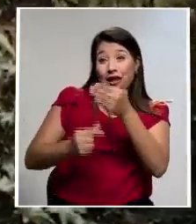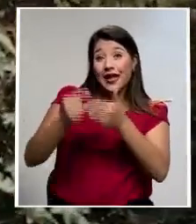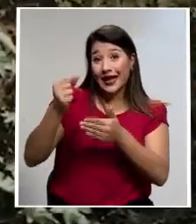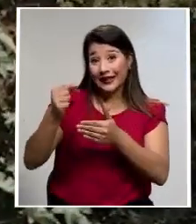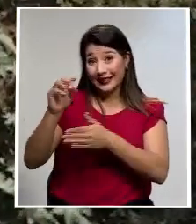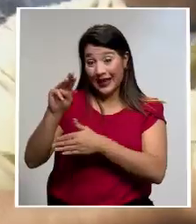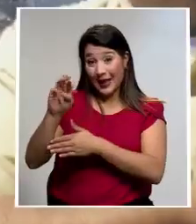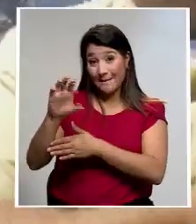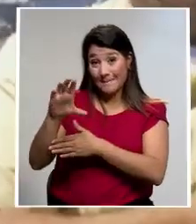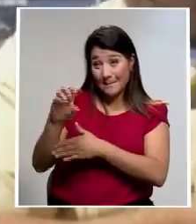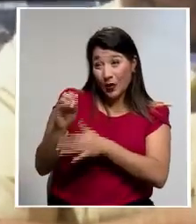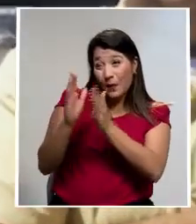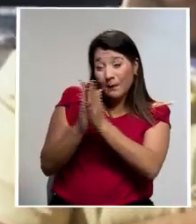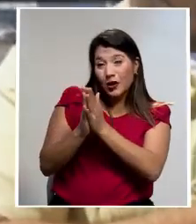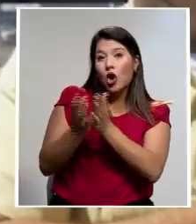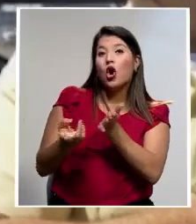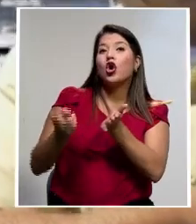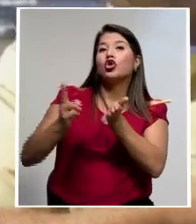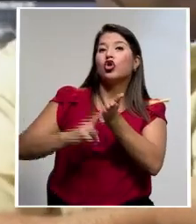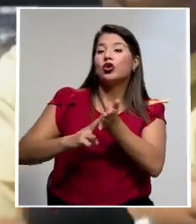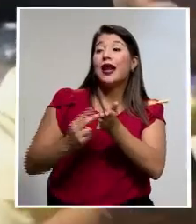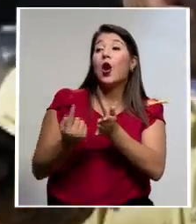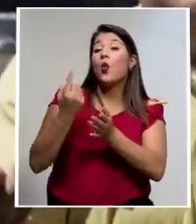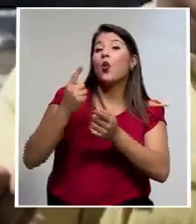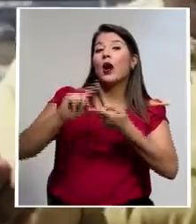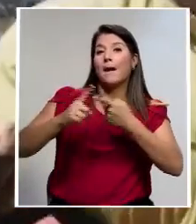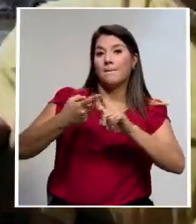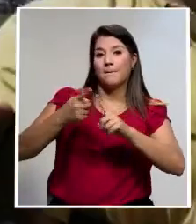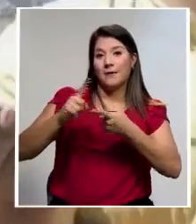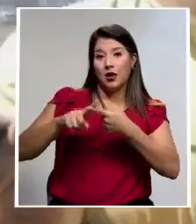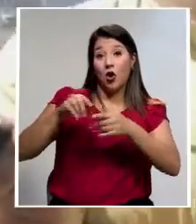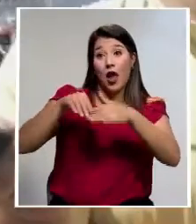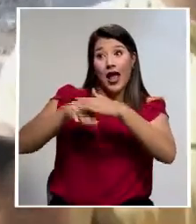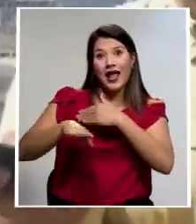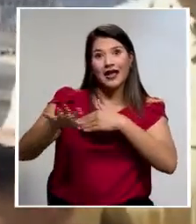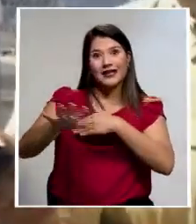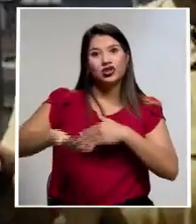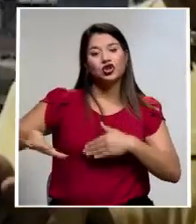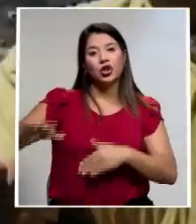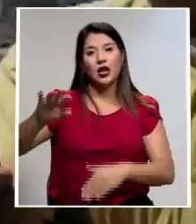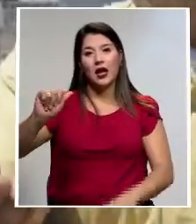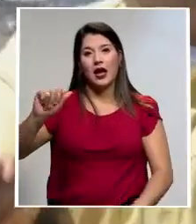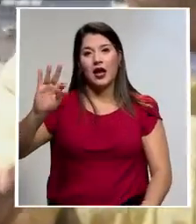MECO que contratara a un conocido suyo en la zona atlántica.